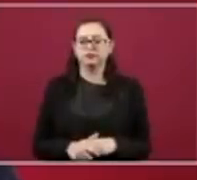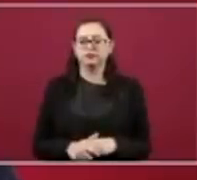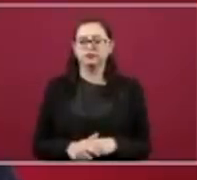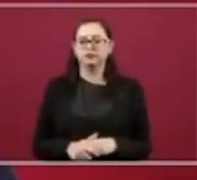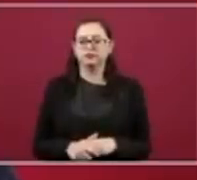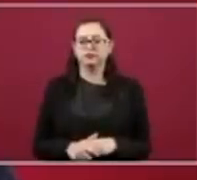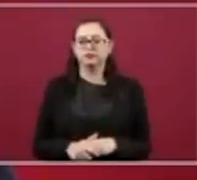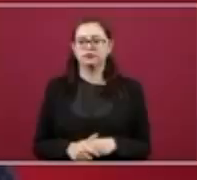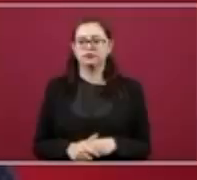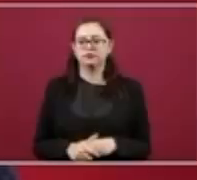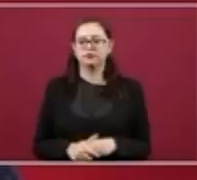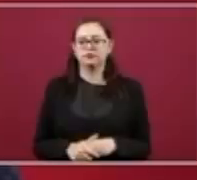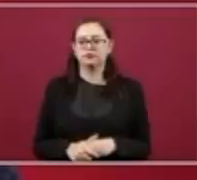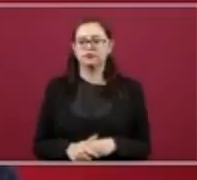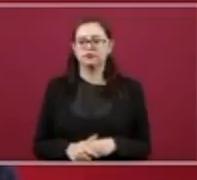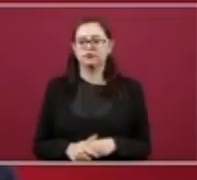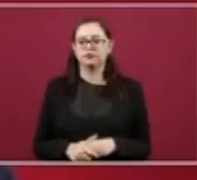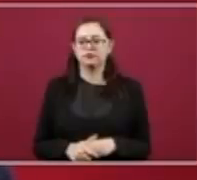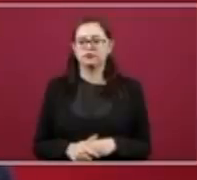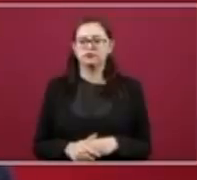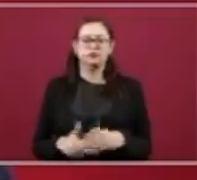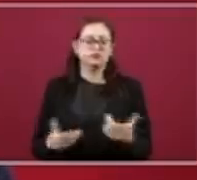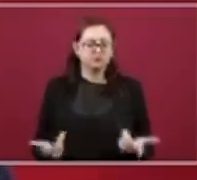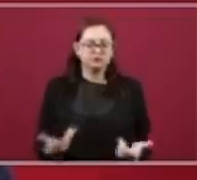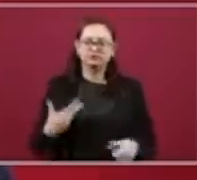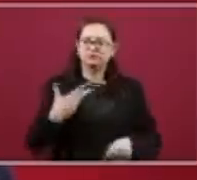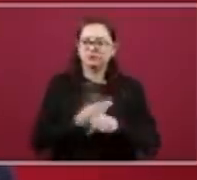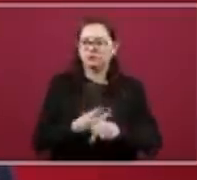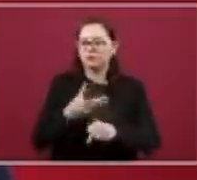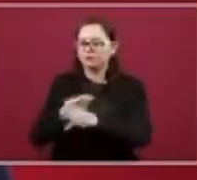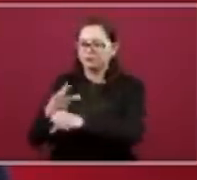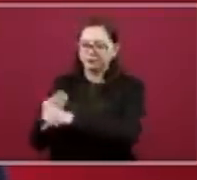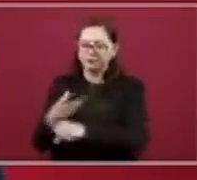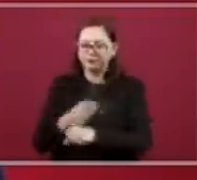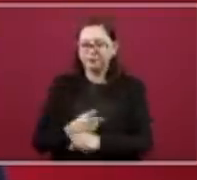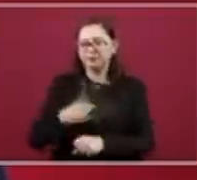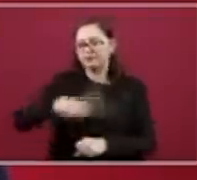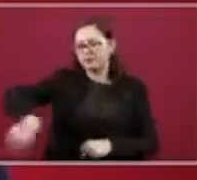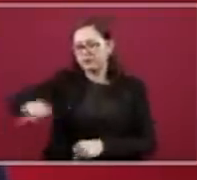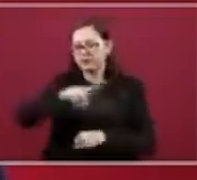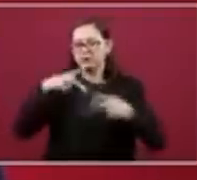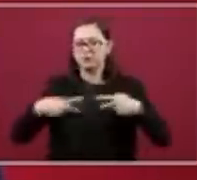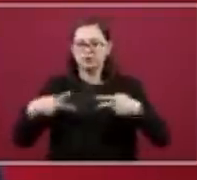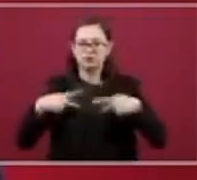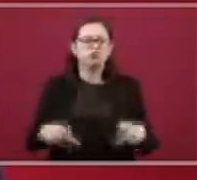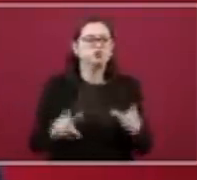mejorar todo lo relacionado con la protección a los ciudadanos,